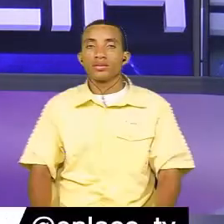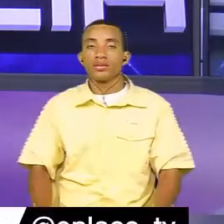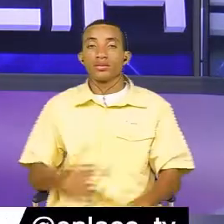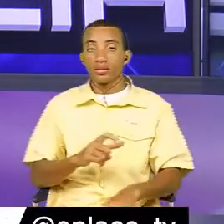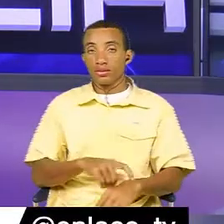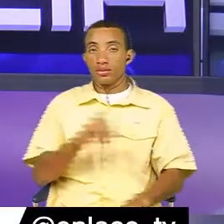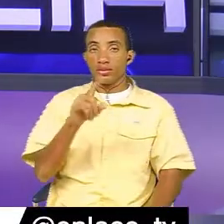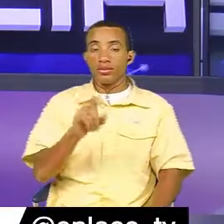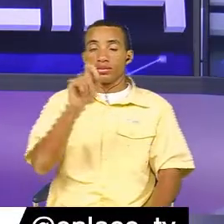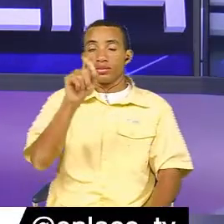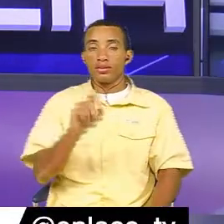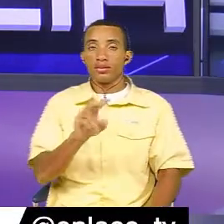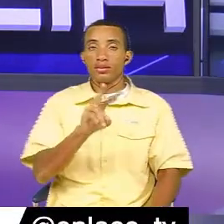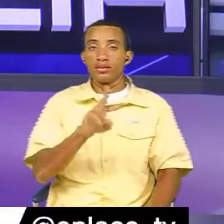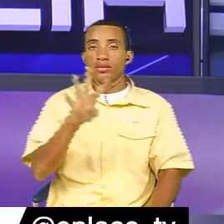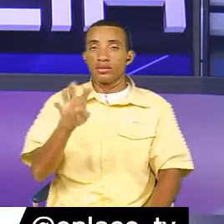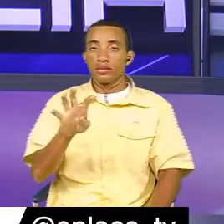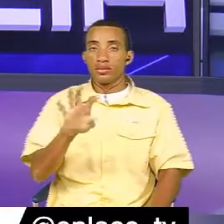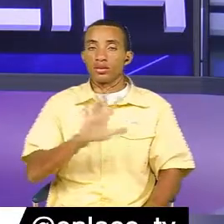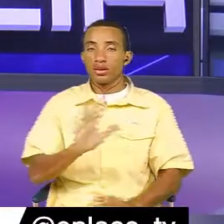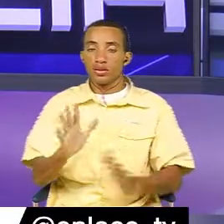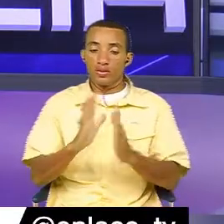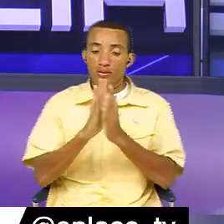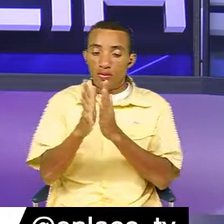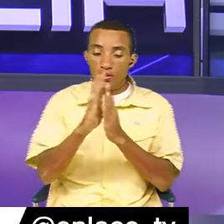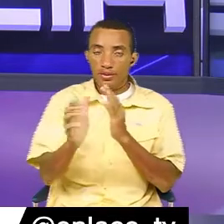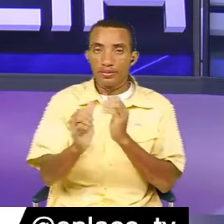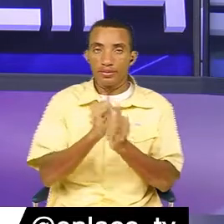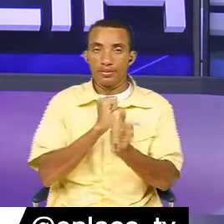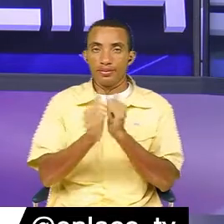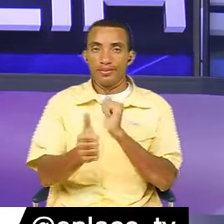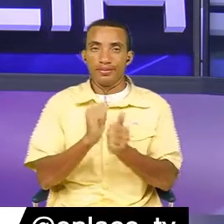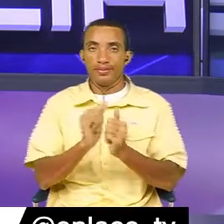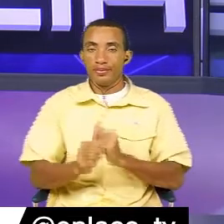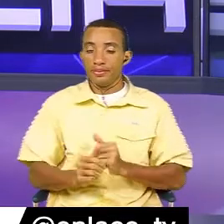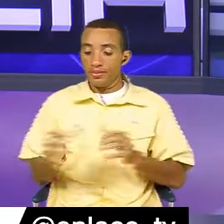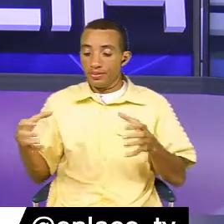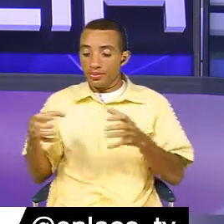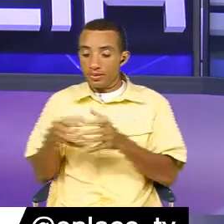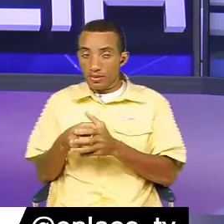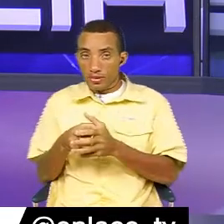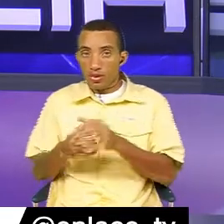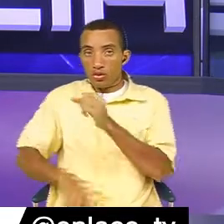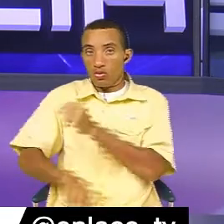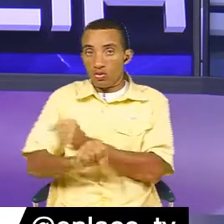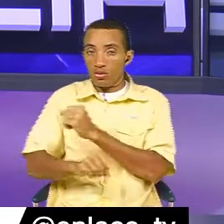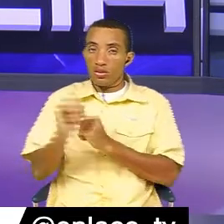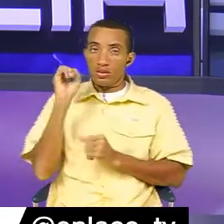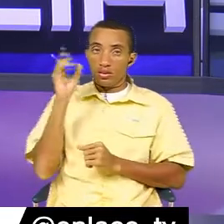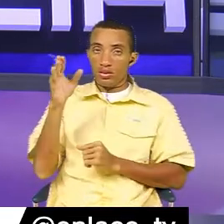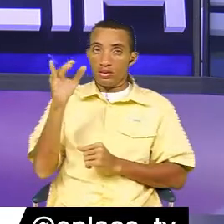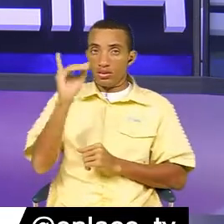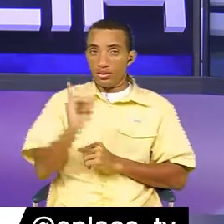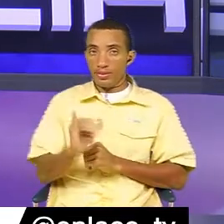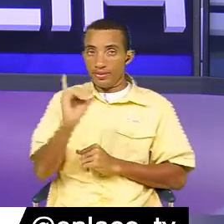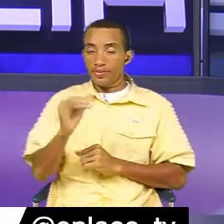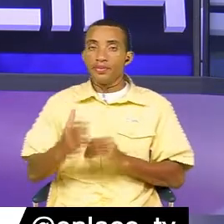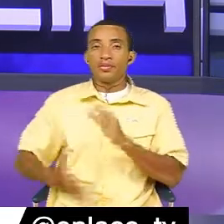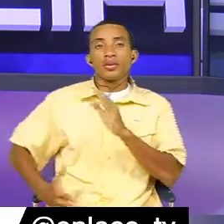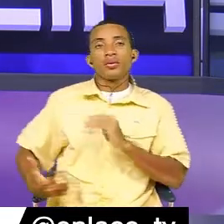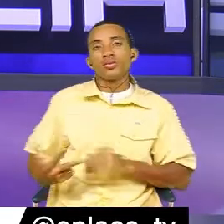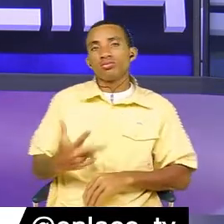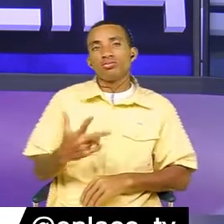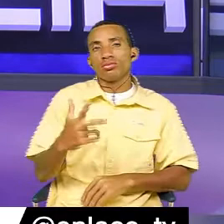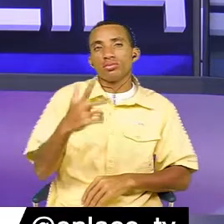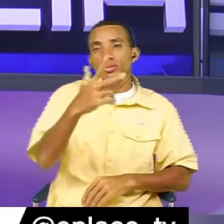Minutos de la tarde y ya está aquí toda la información deportiva. El equipo de fútbol del Club Infantas viajará este fin de semana a un certamen nacional con miras